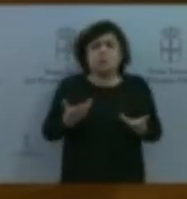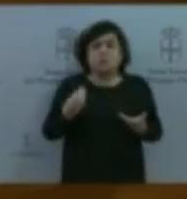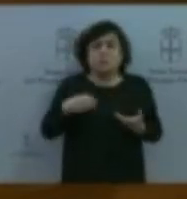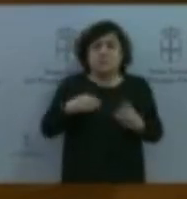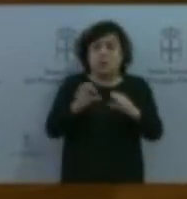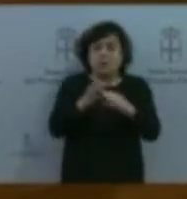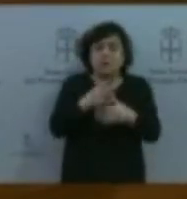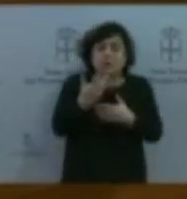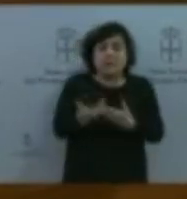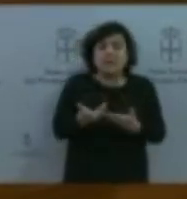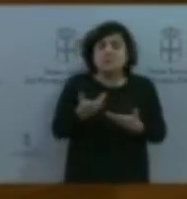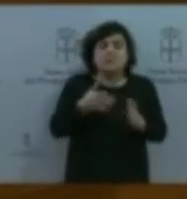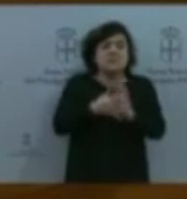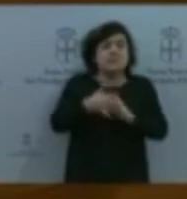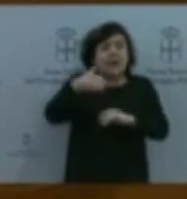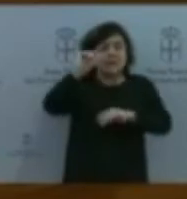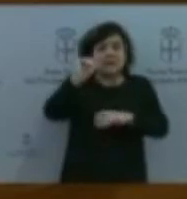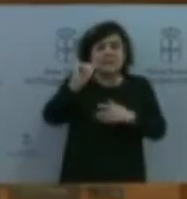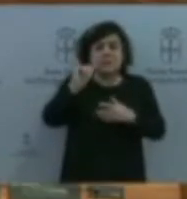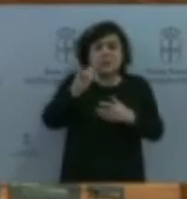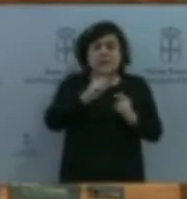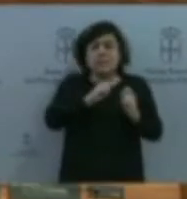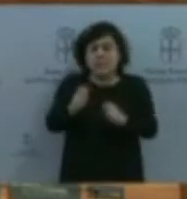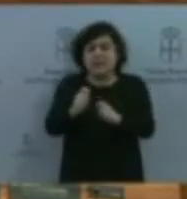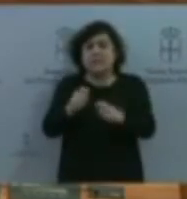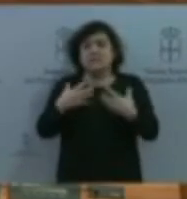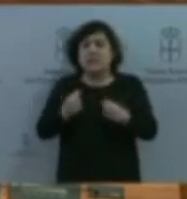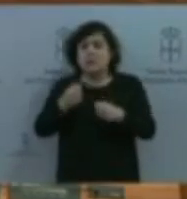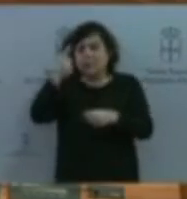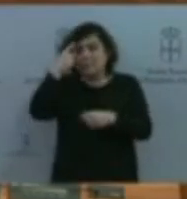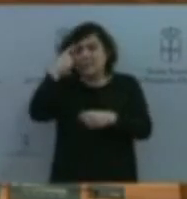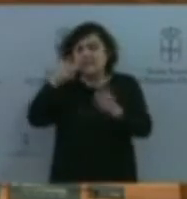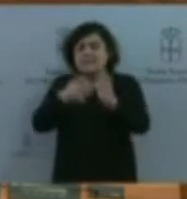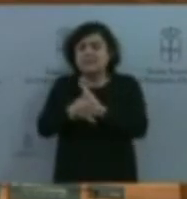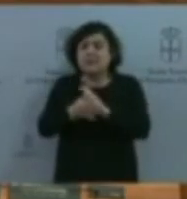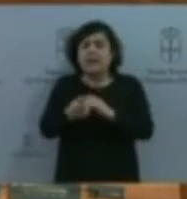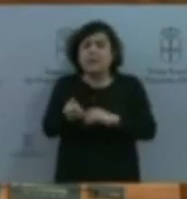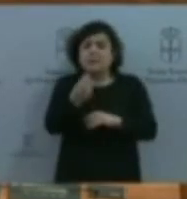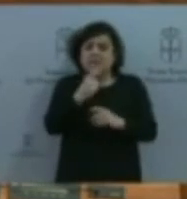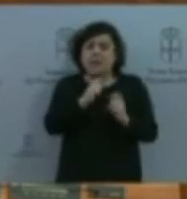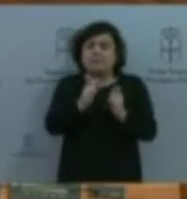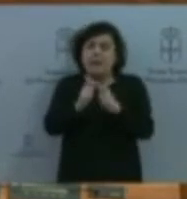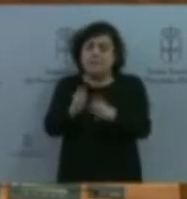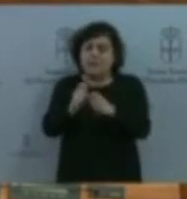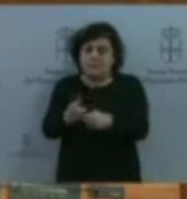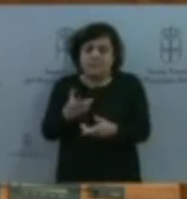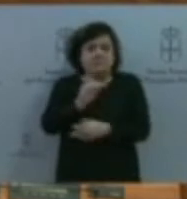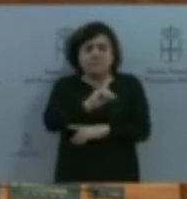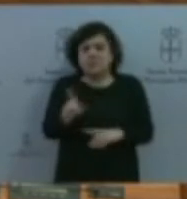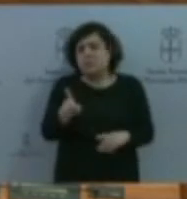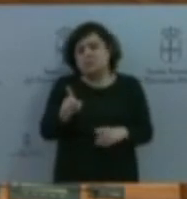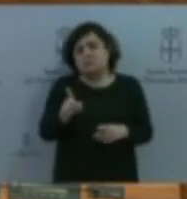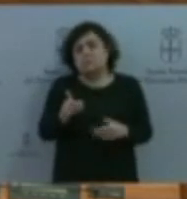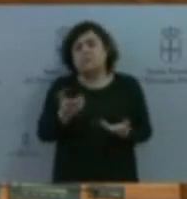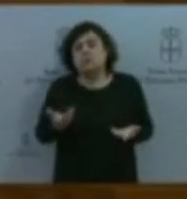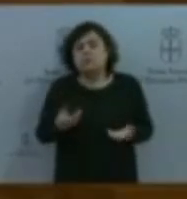salud mental acabe en más medicalización de los problemas psicológicos. Y creemos que el ámbito tiene que estar muy claro que es lo